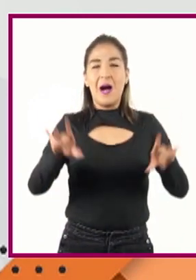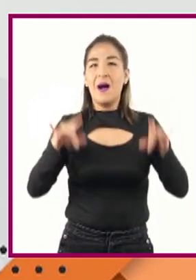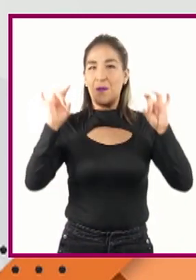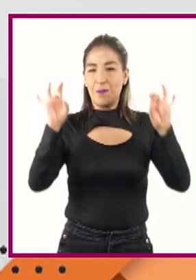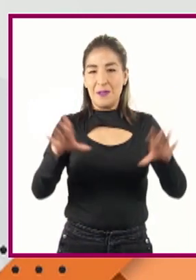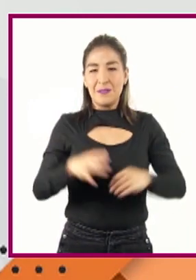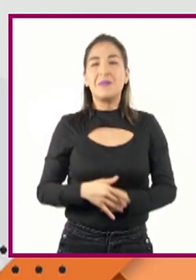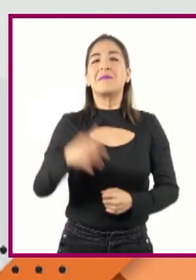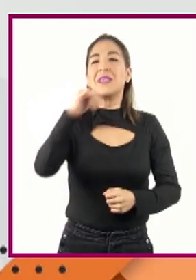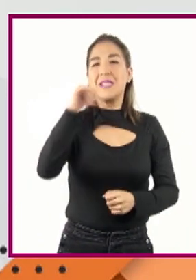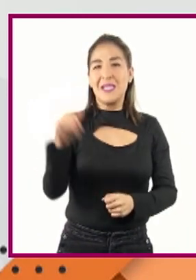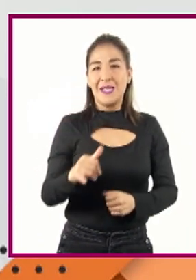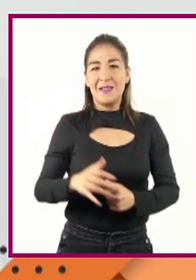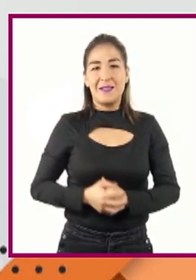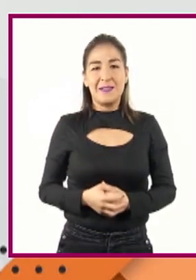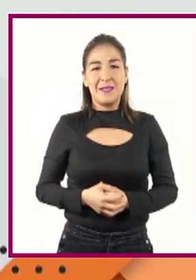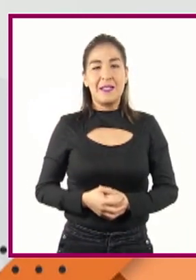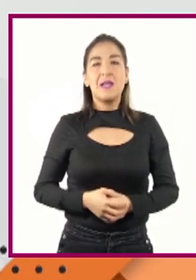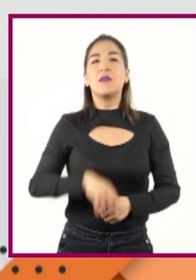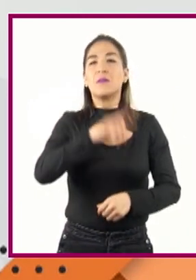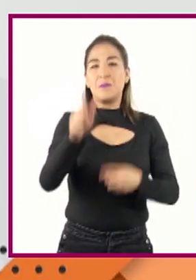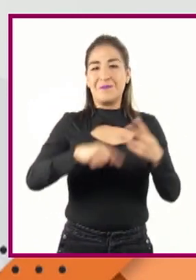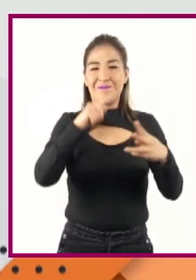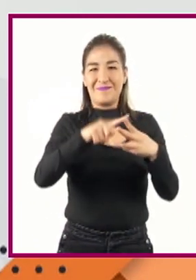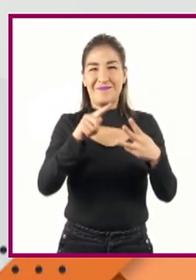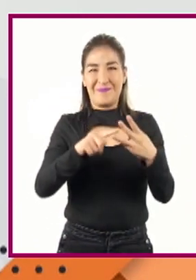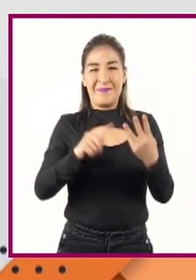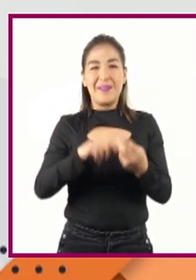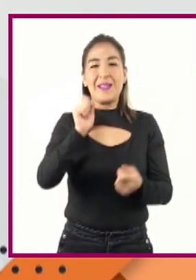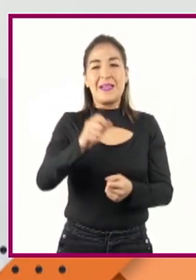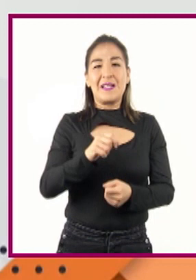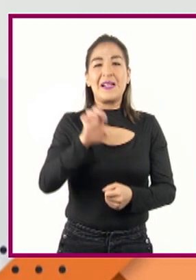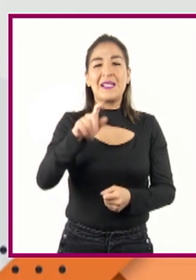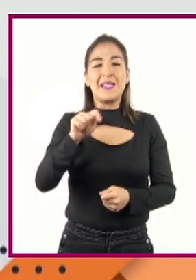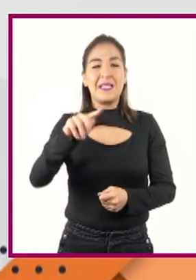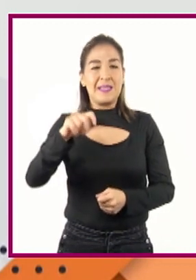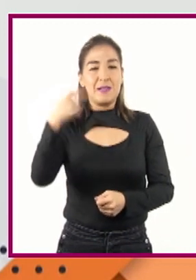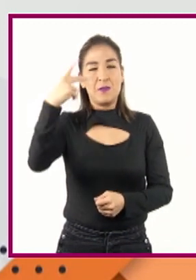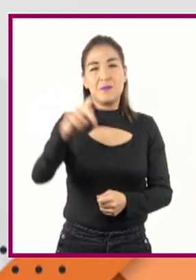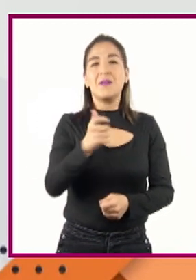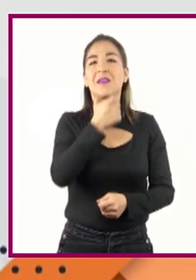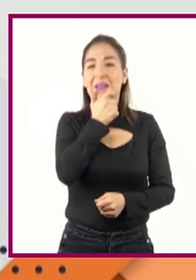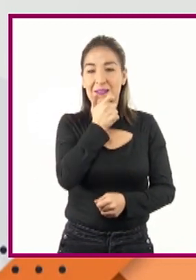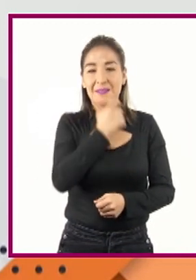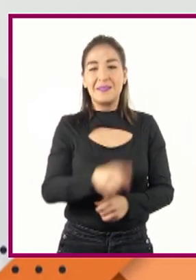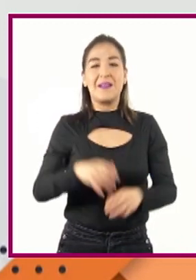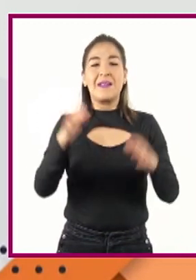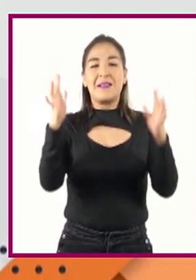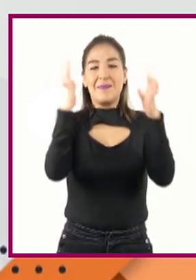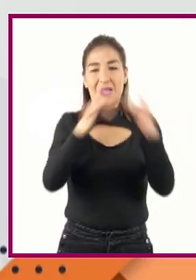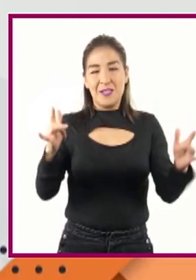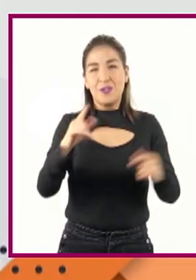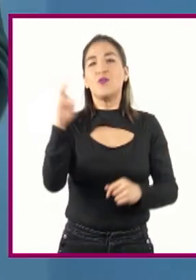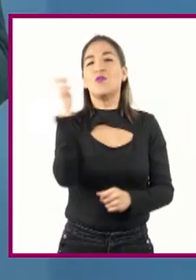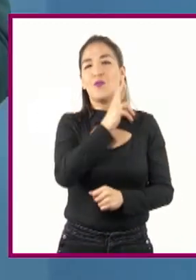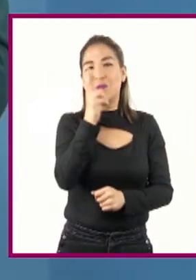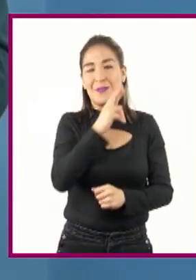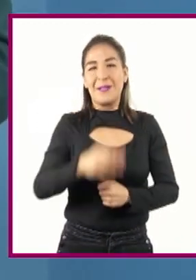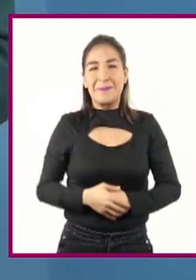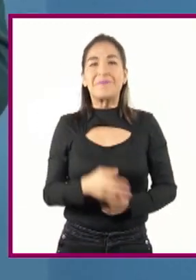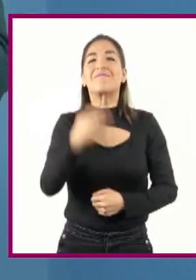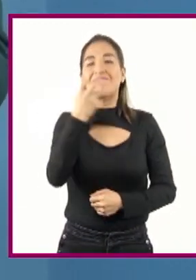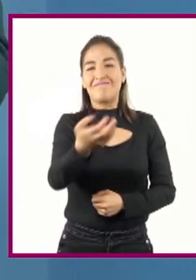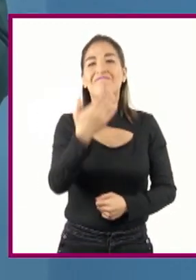Austria-Hungría e Italia. Y la Triple Entente o aliados integrados por el Reino Unido, Francia y Rusia. Muy